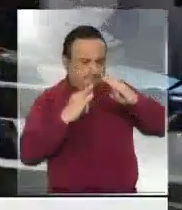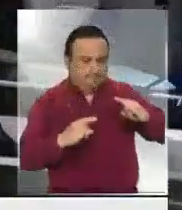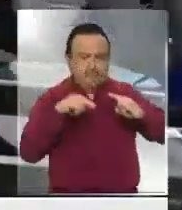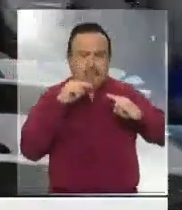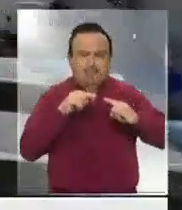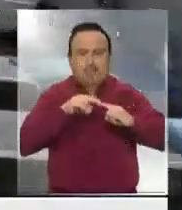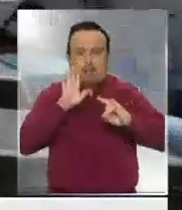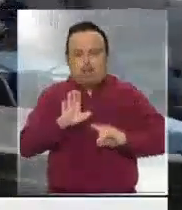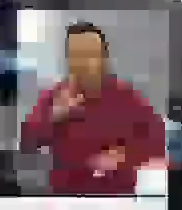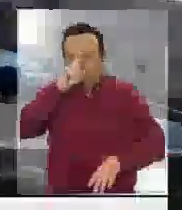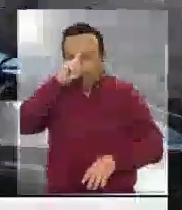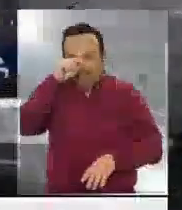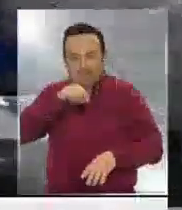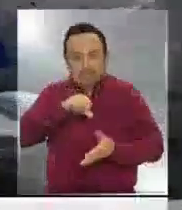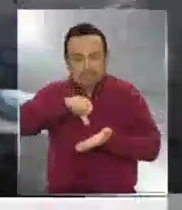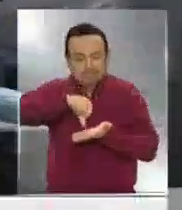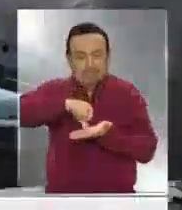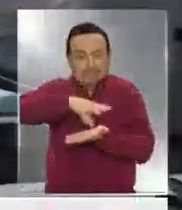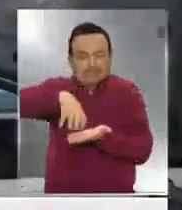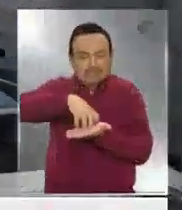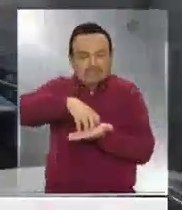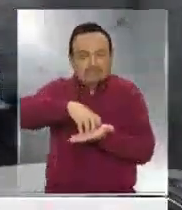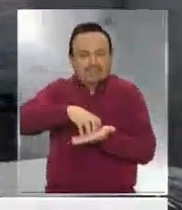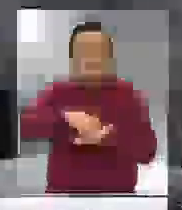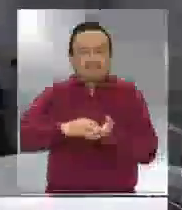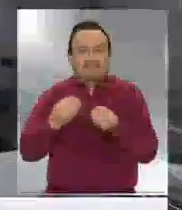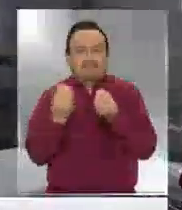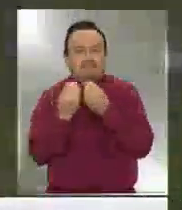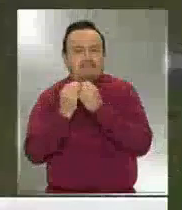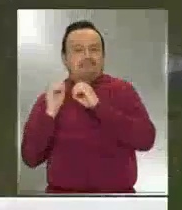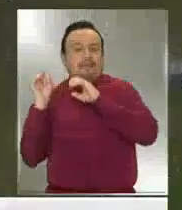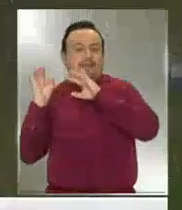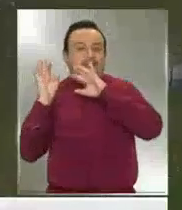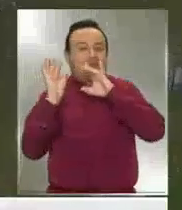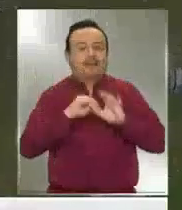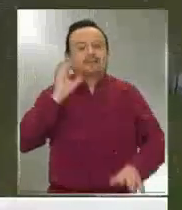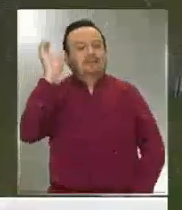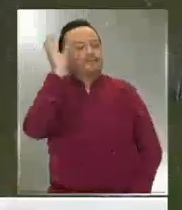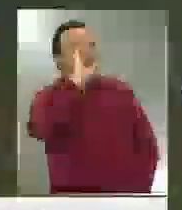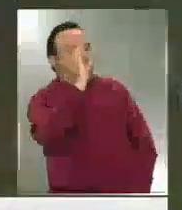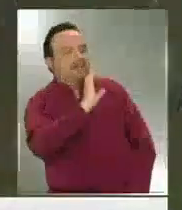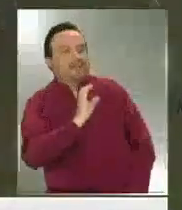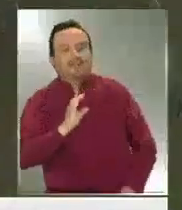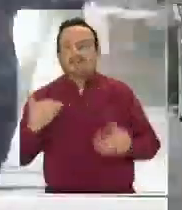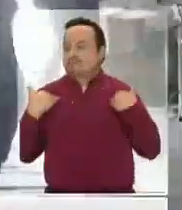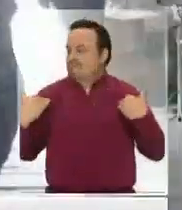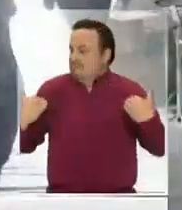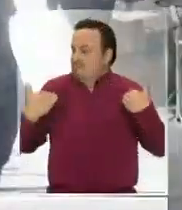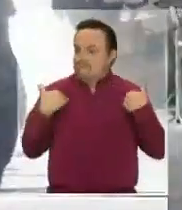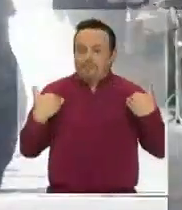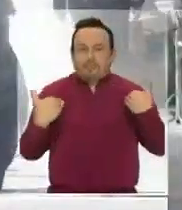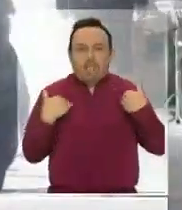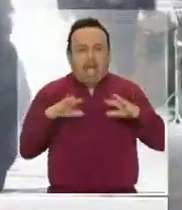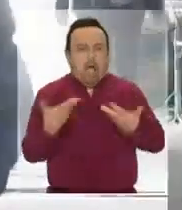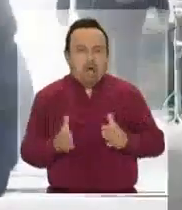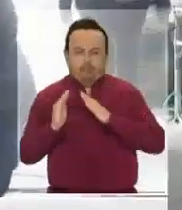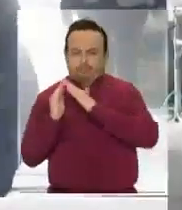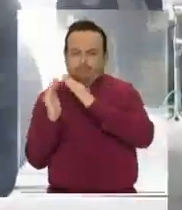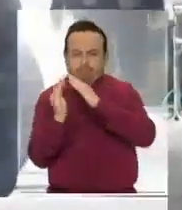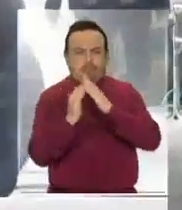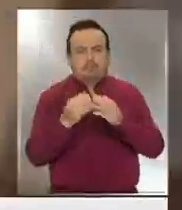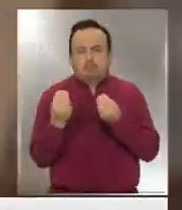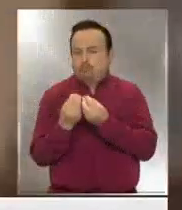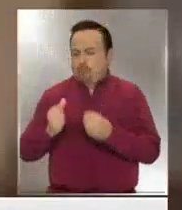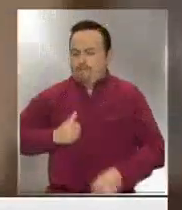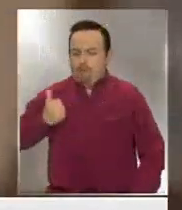campaña. Central Park cambió su rutina de miles de personas paseando o haciendo ejercicio por cientos de voluntarios